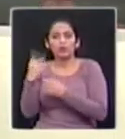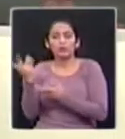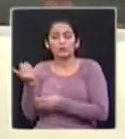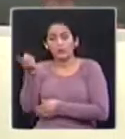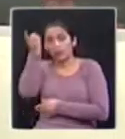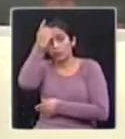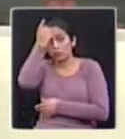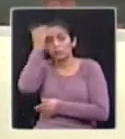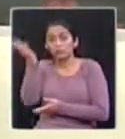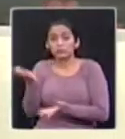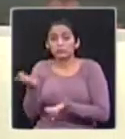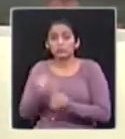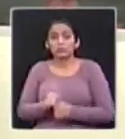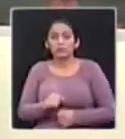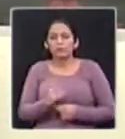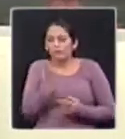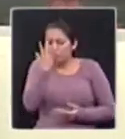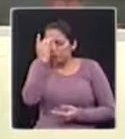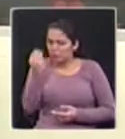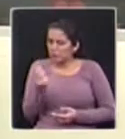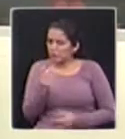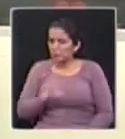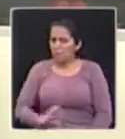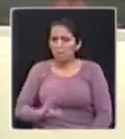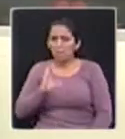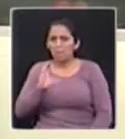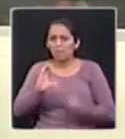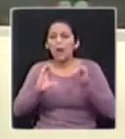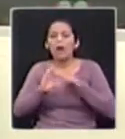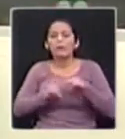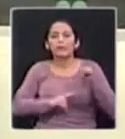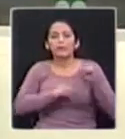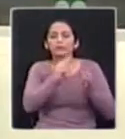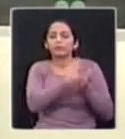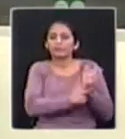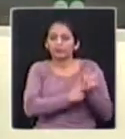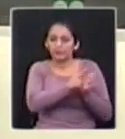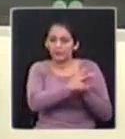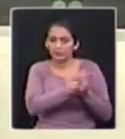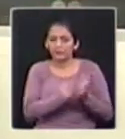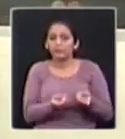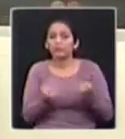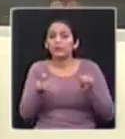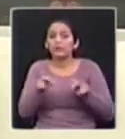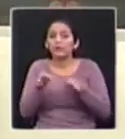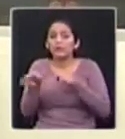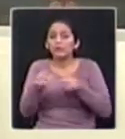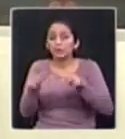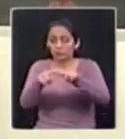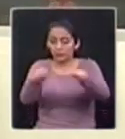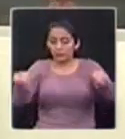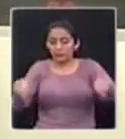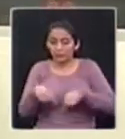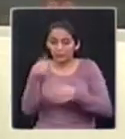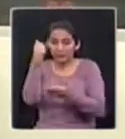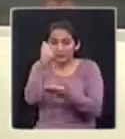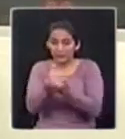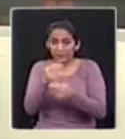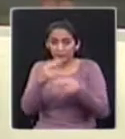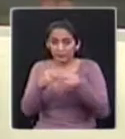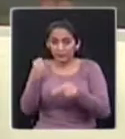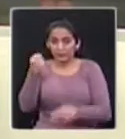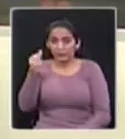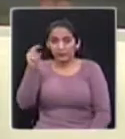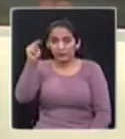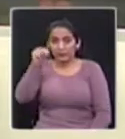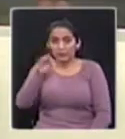Cabrera informó que resolverá si se termina o no de manera unilateral el contrato de la reconstrucción de la Plaza de San Francisco, puesto que se investiga un